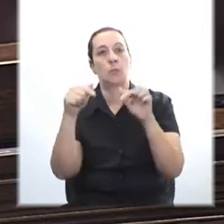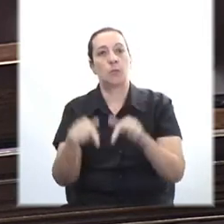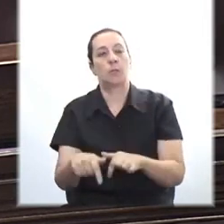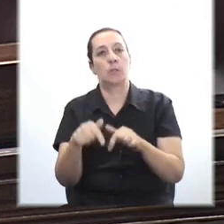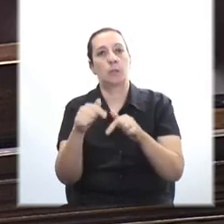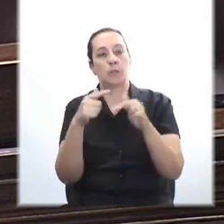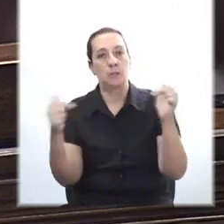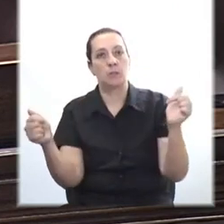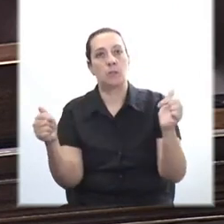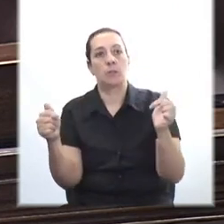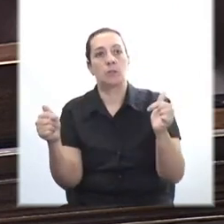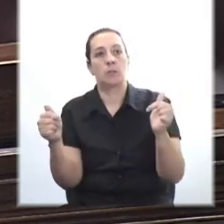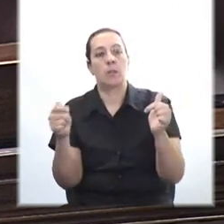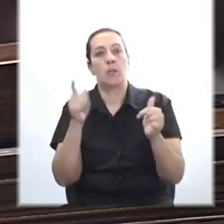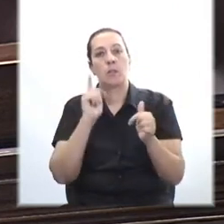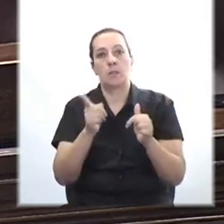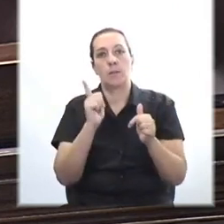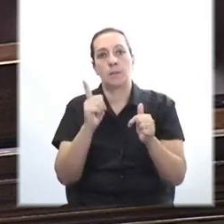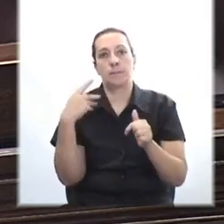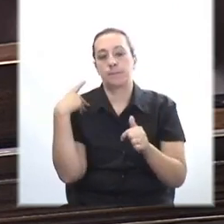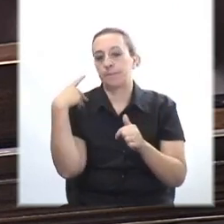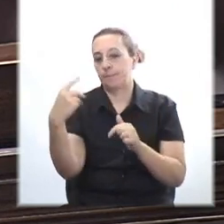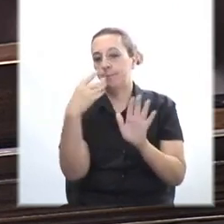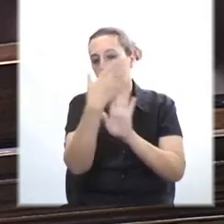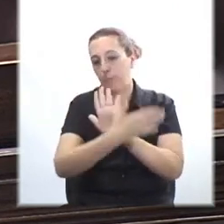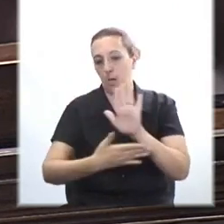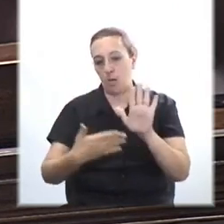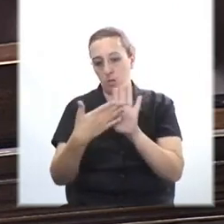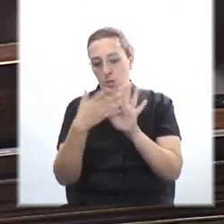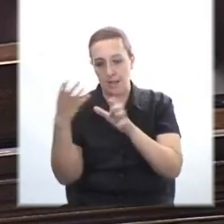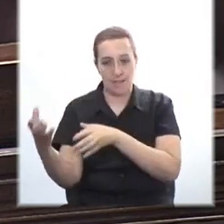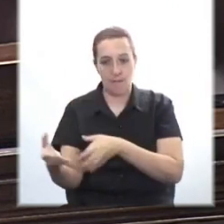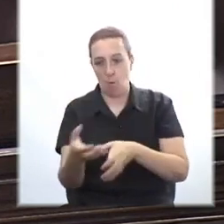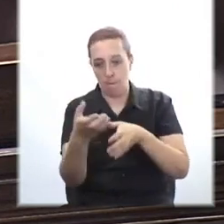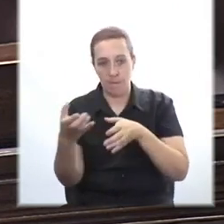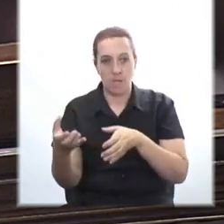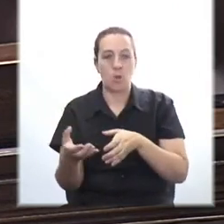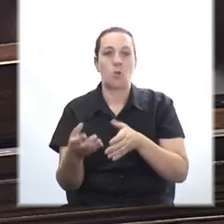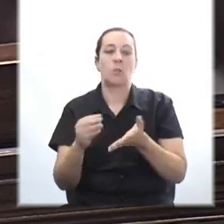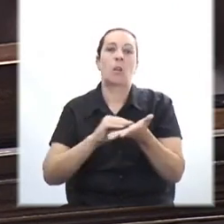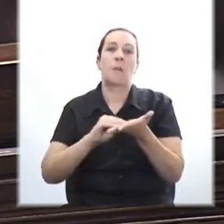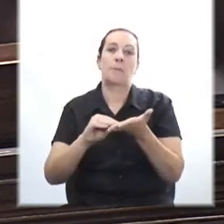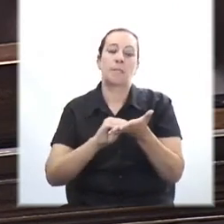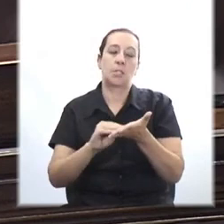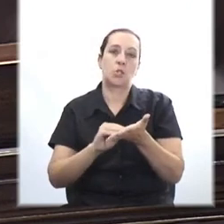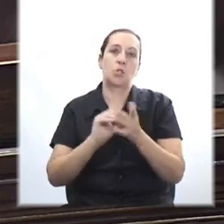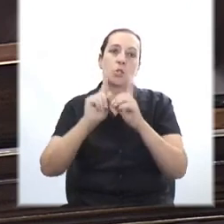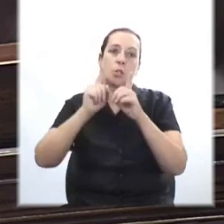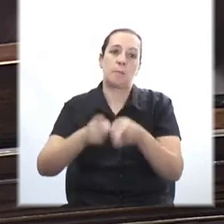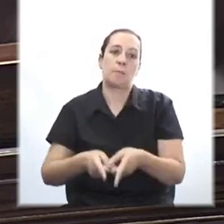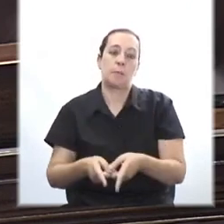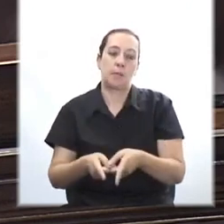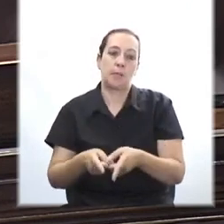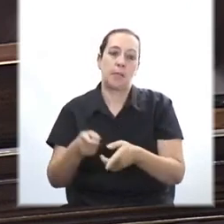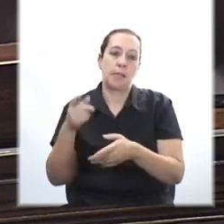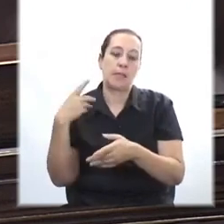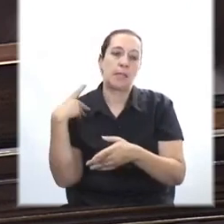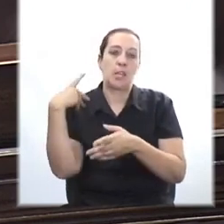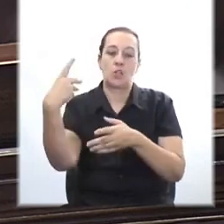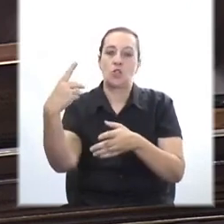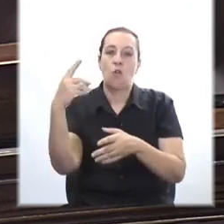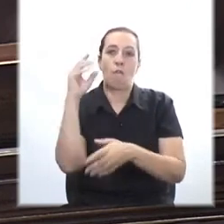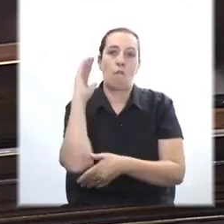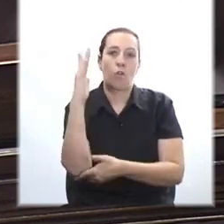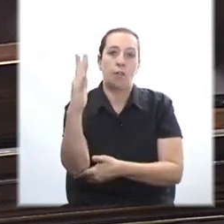eventos la deberá llevar la Dirección Nacional de Bomberos, la administración de los mismos, la Dirección Forestal,